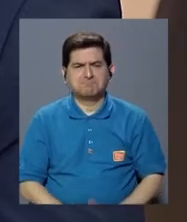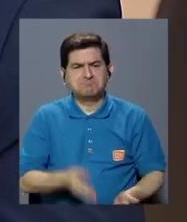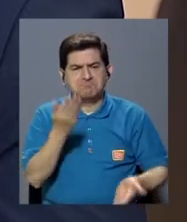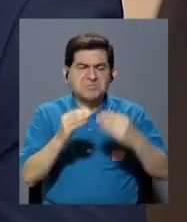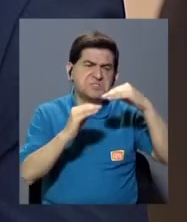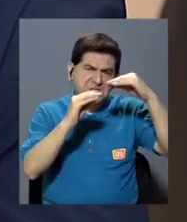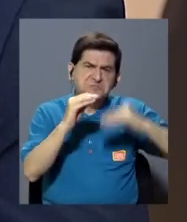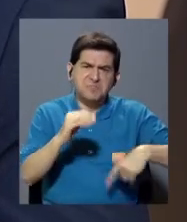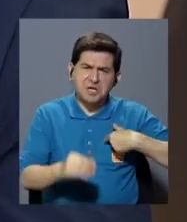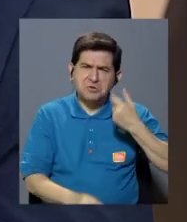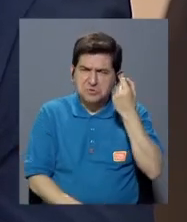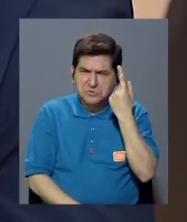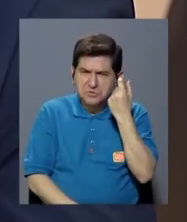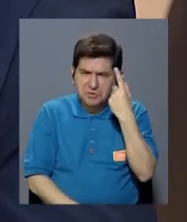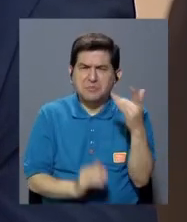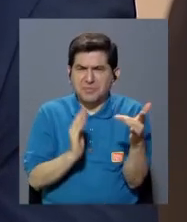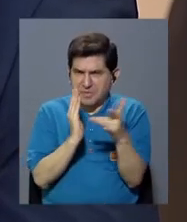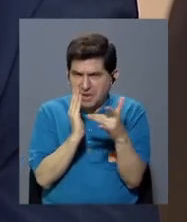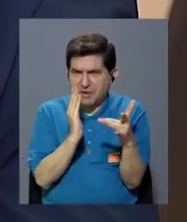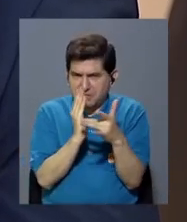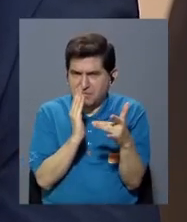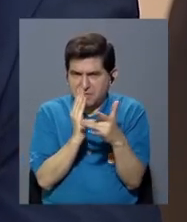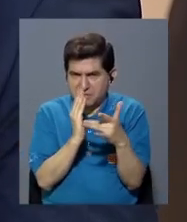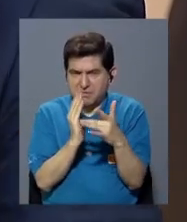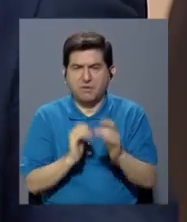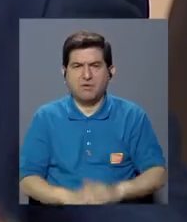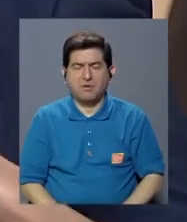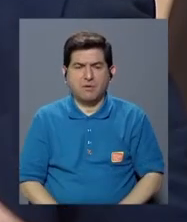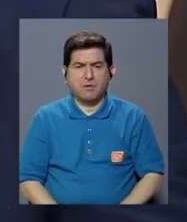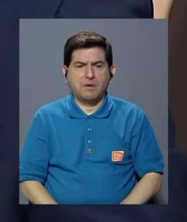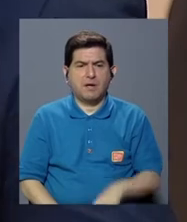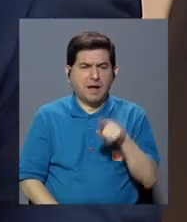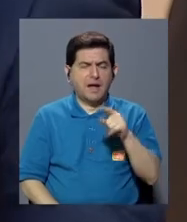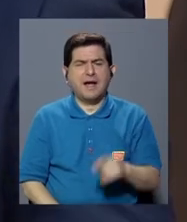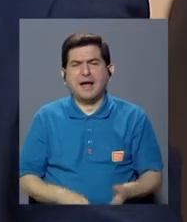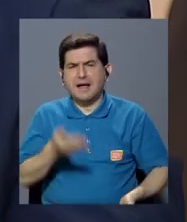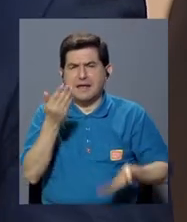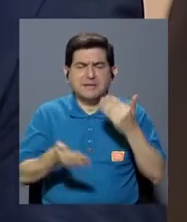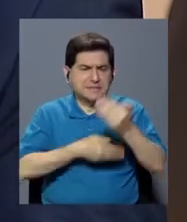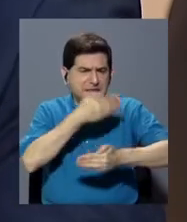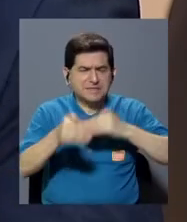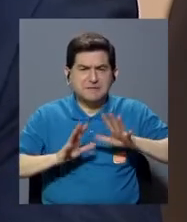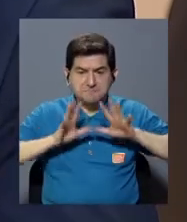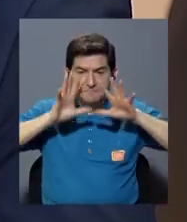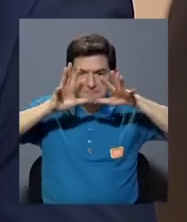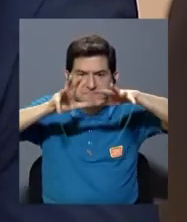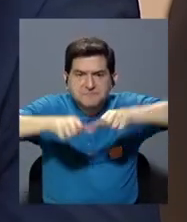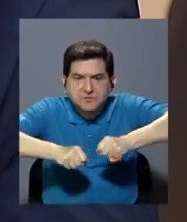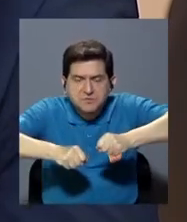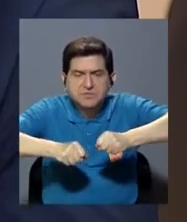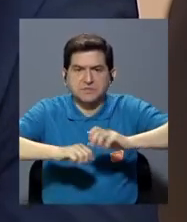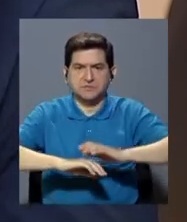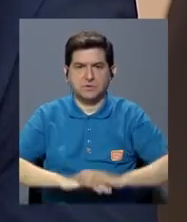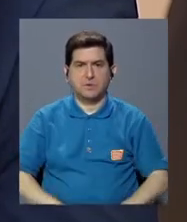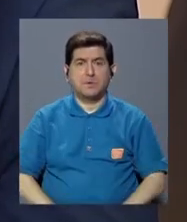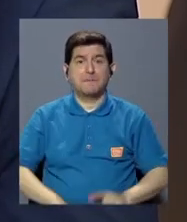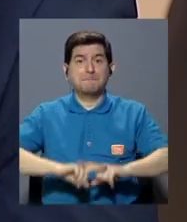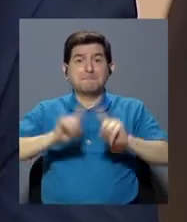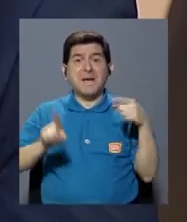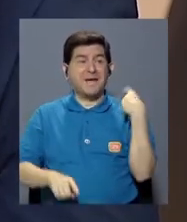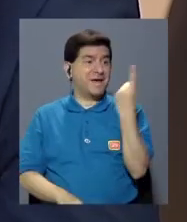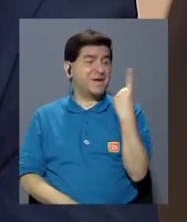aunque es menor, tengo entendido tecnológicamente lo invasivo que podría resultar ser el